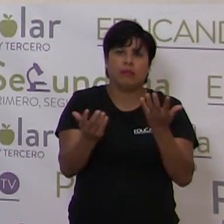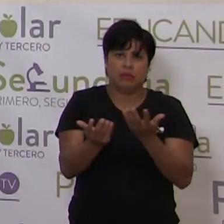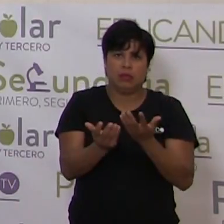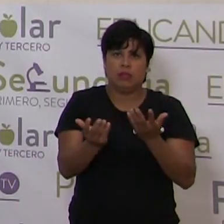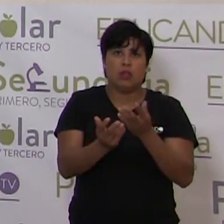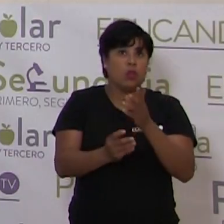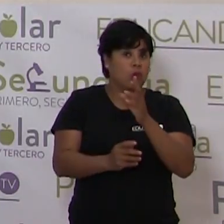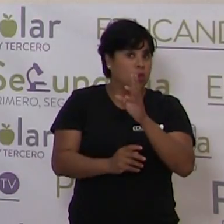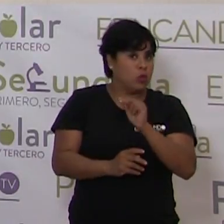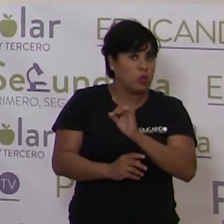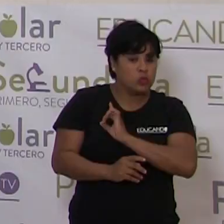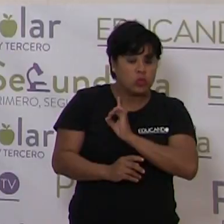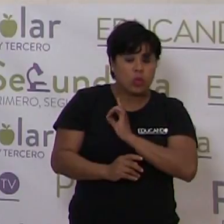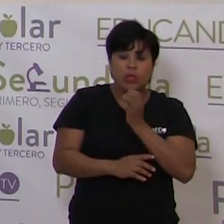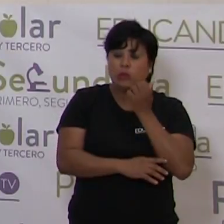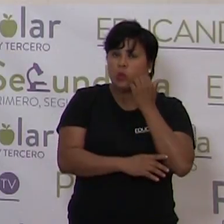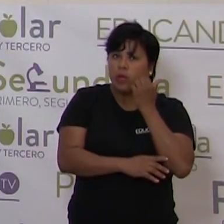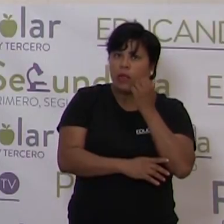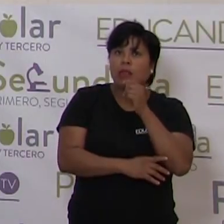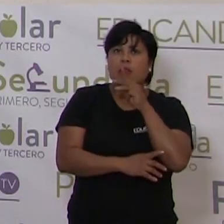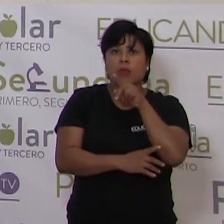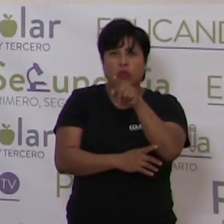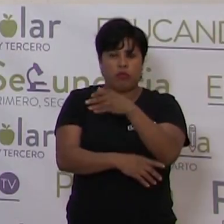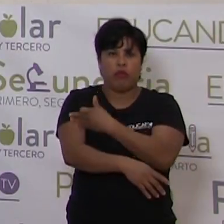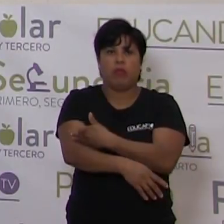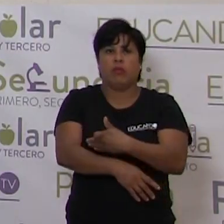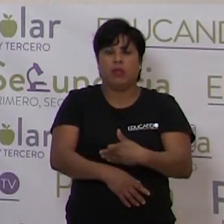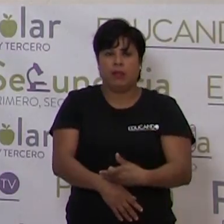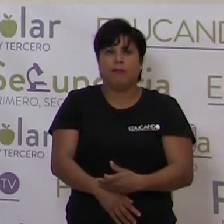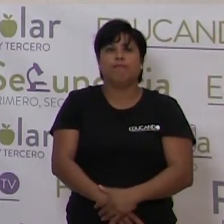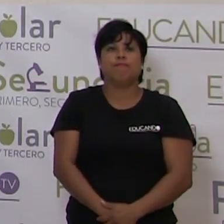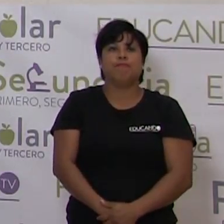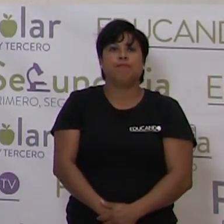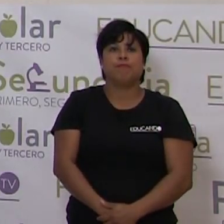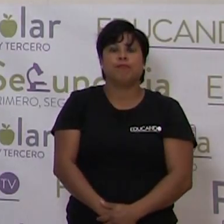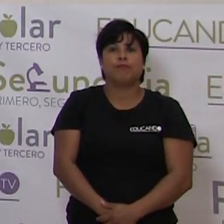en la escuela, sino también con tu familia.